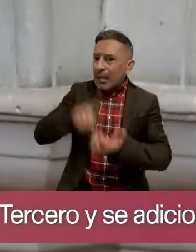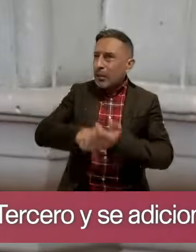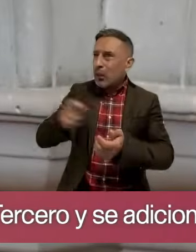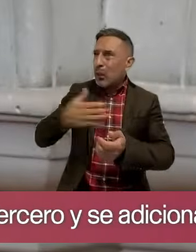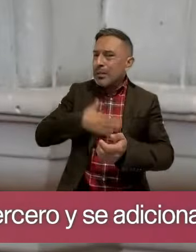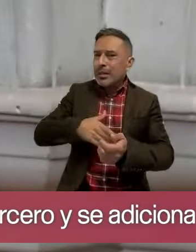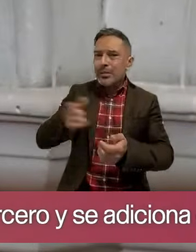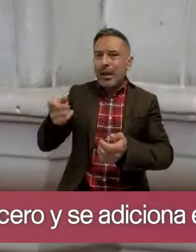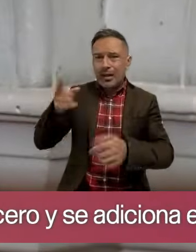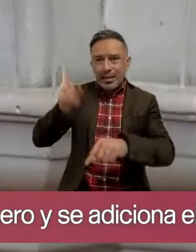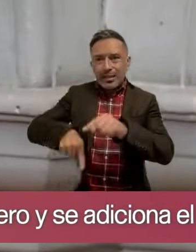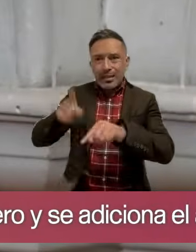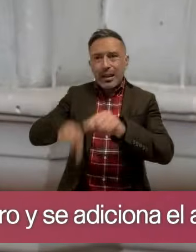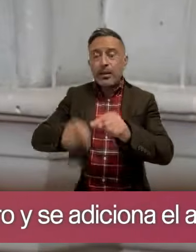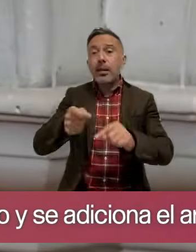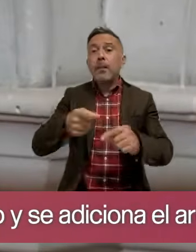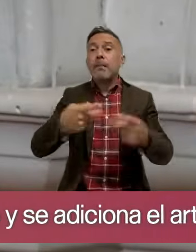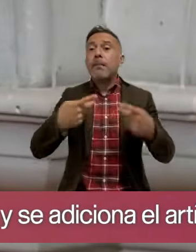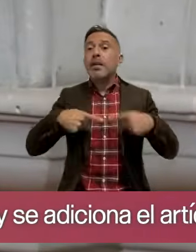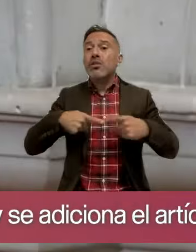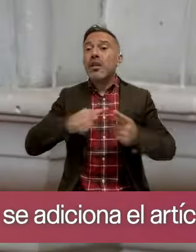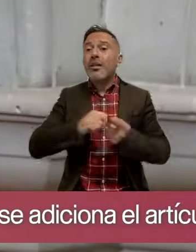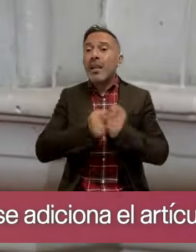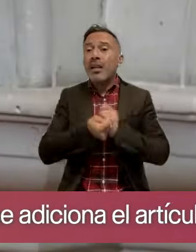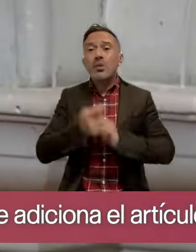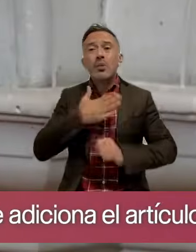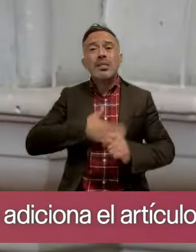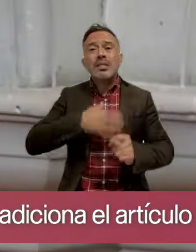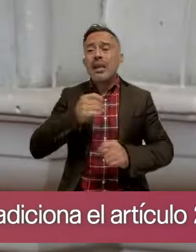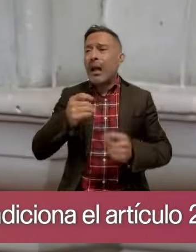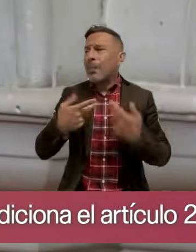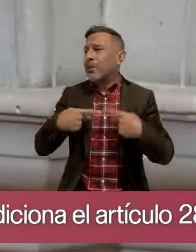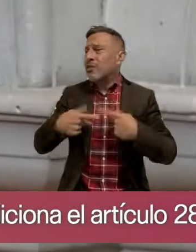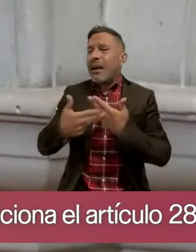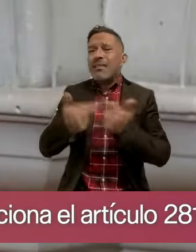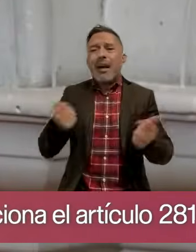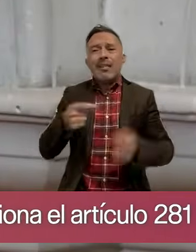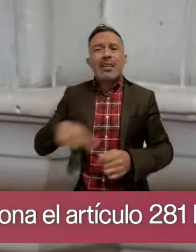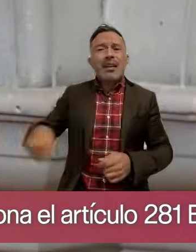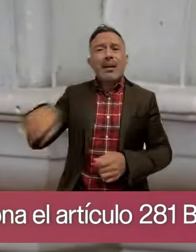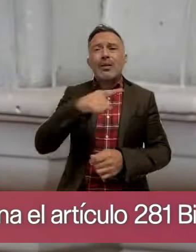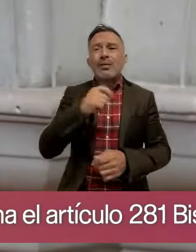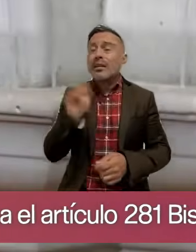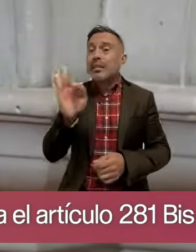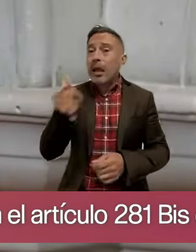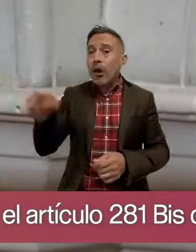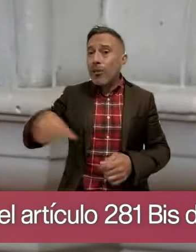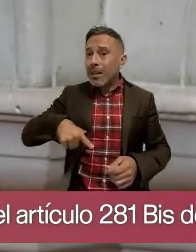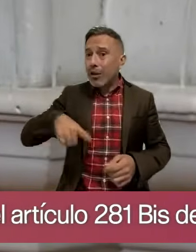las personas trans ni para absolutamente nadie mientras el Estado mexicano siga